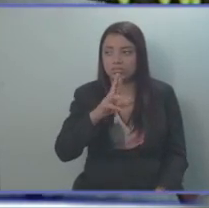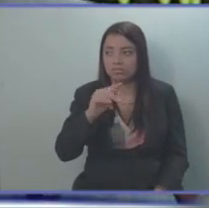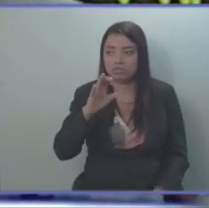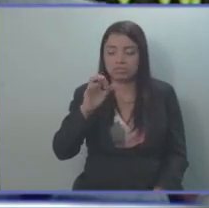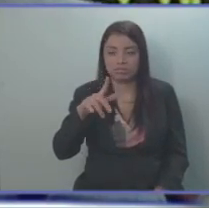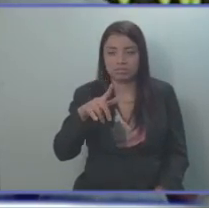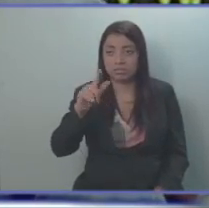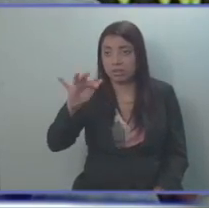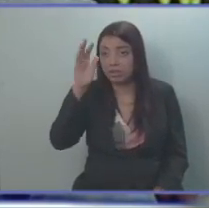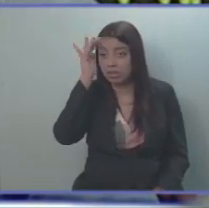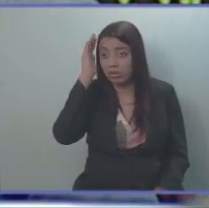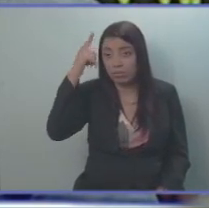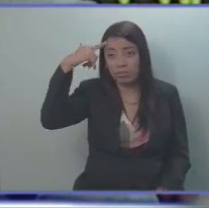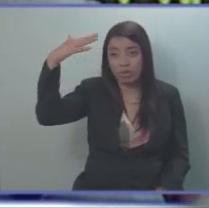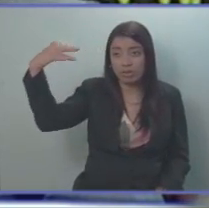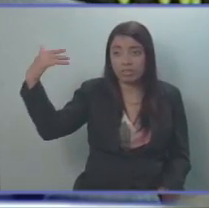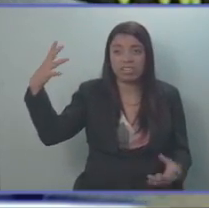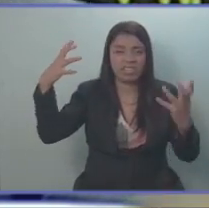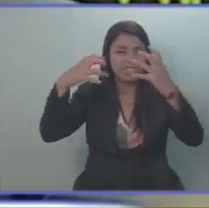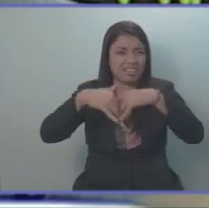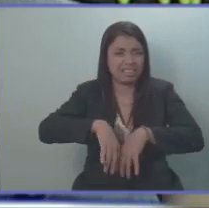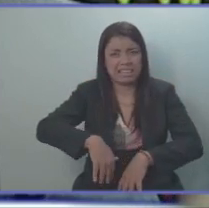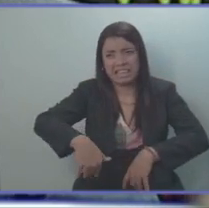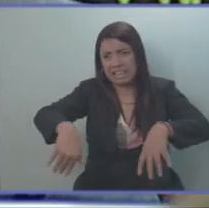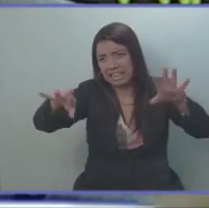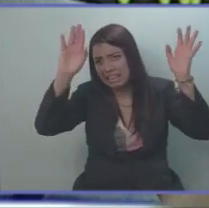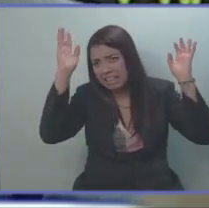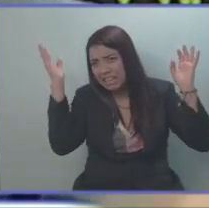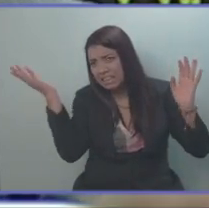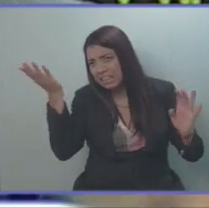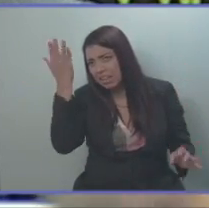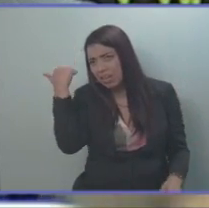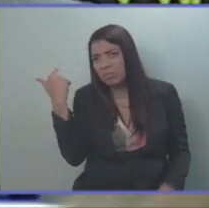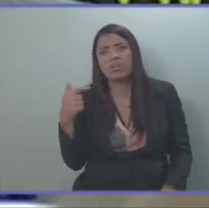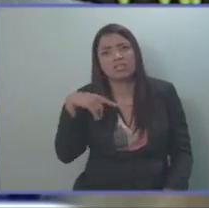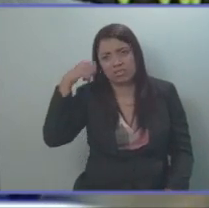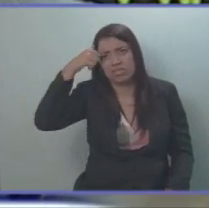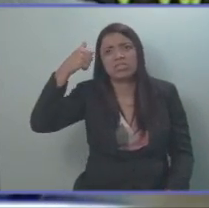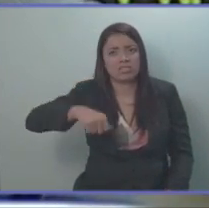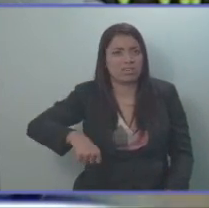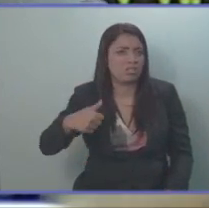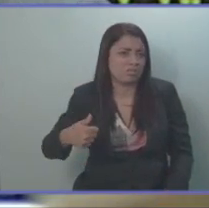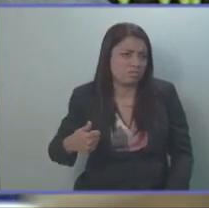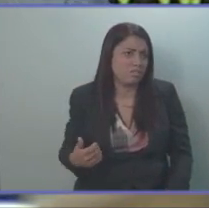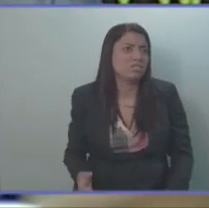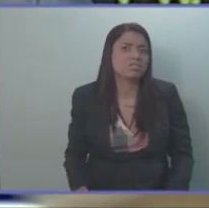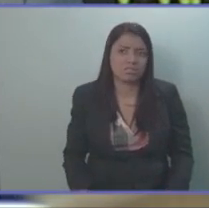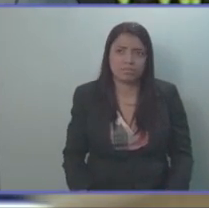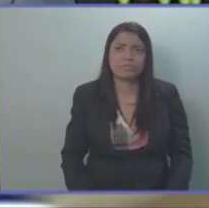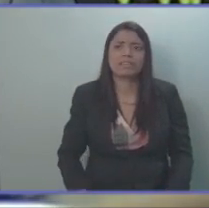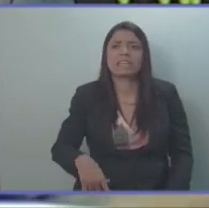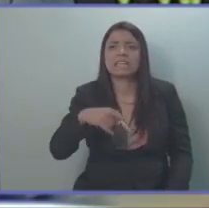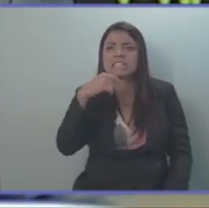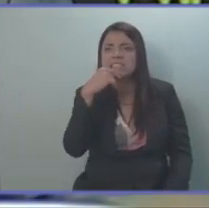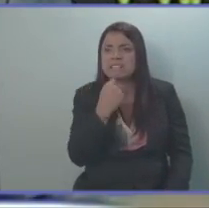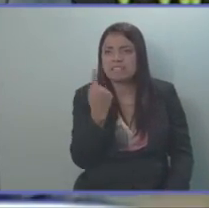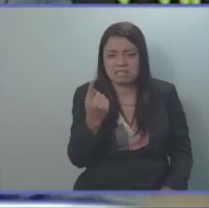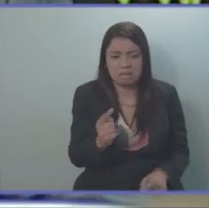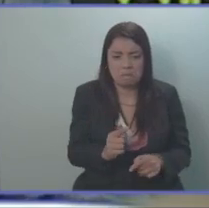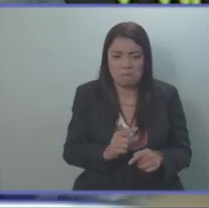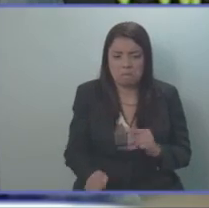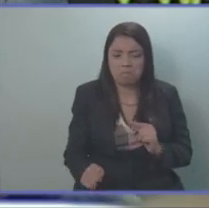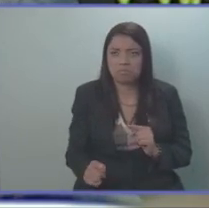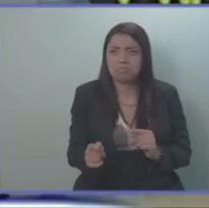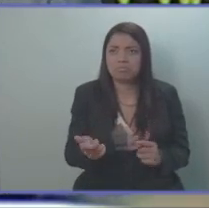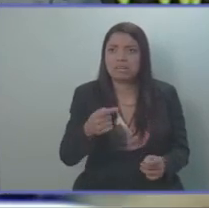de política fracasada desde hace tiempos, en lo cual yo estoy de acuerdo. Quien encendió la mecha